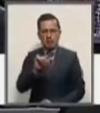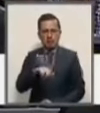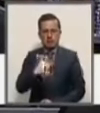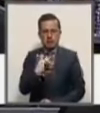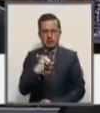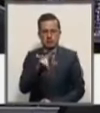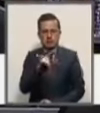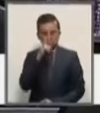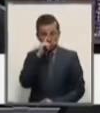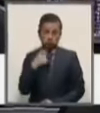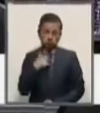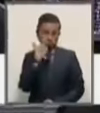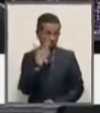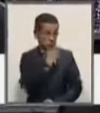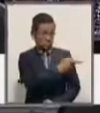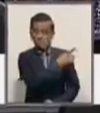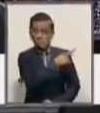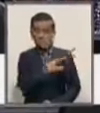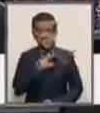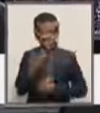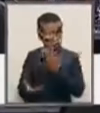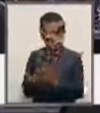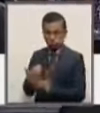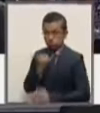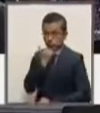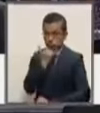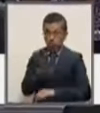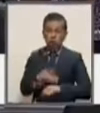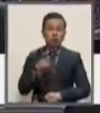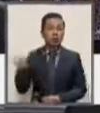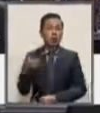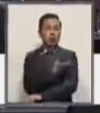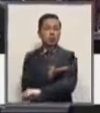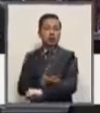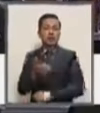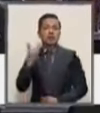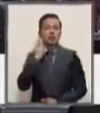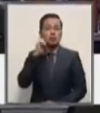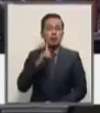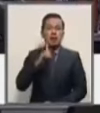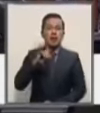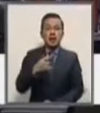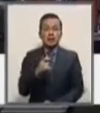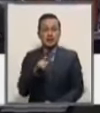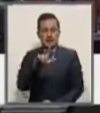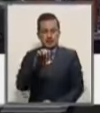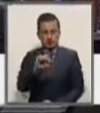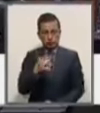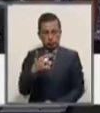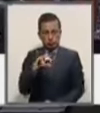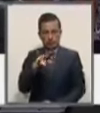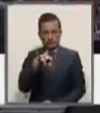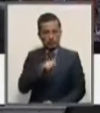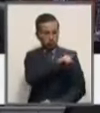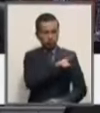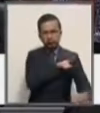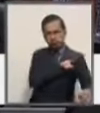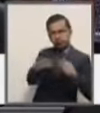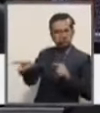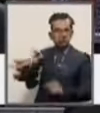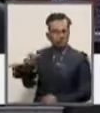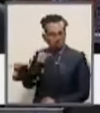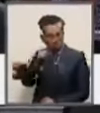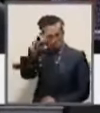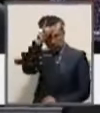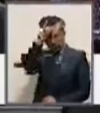llamado imbécil a la diputada, a mi compañera, a la diputada Ángeles Huerta. Entonces, yo sí le quiero exigir una disculpa, quien además, la